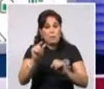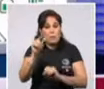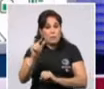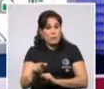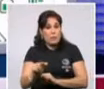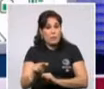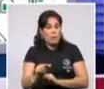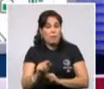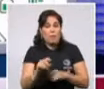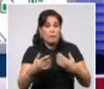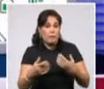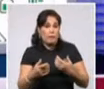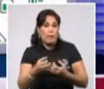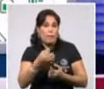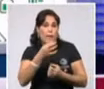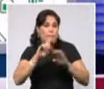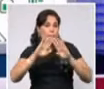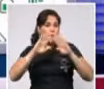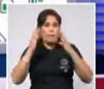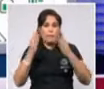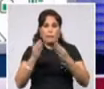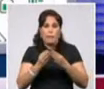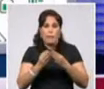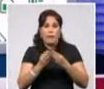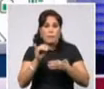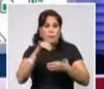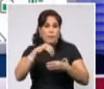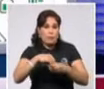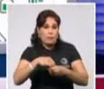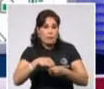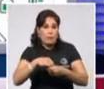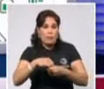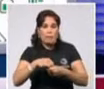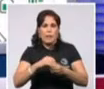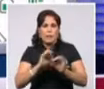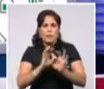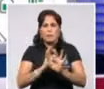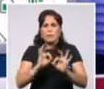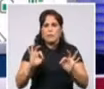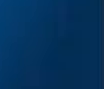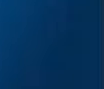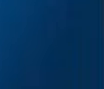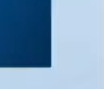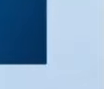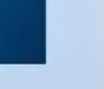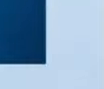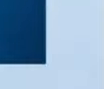grado en medicina general integral y especialista en primer grado en psiquiatría.